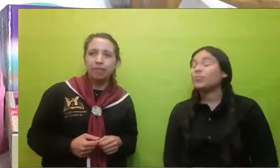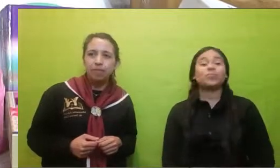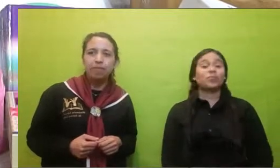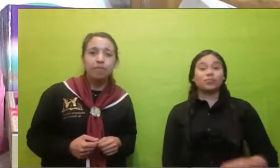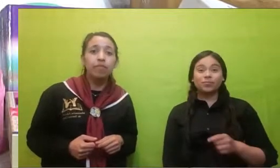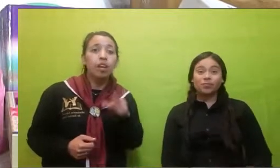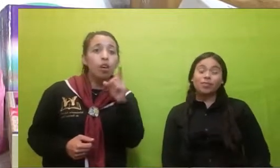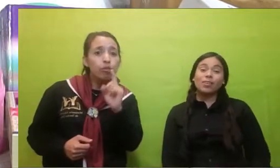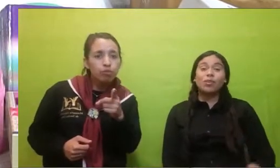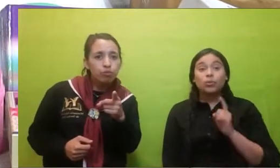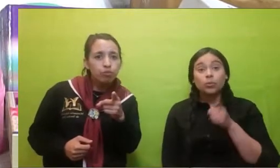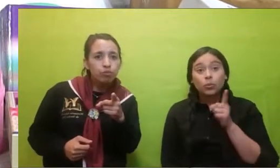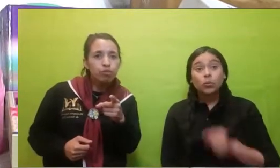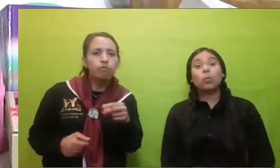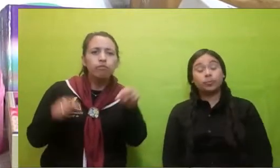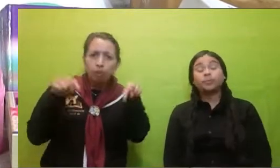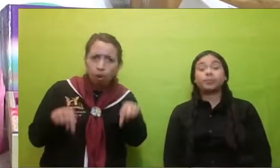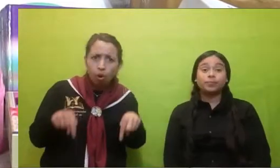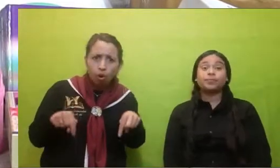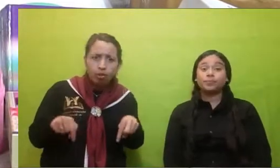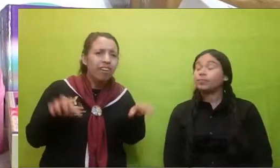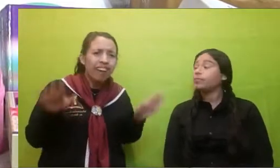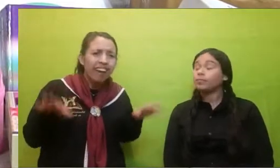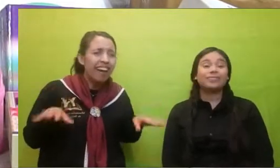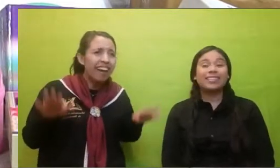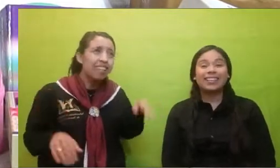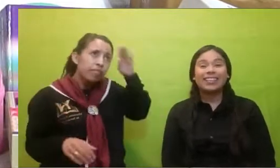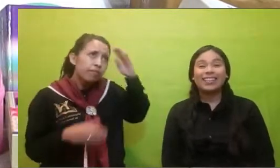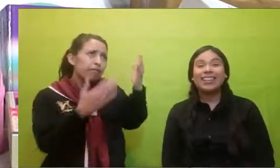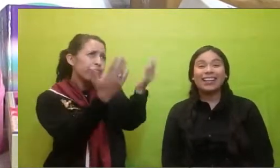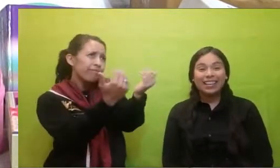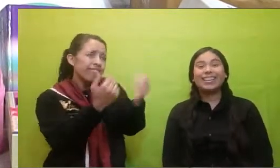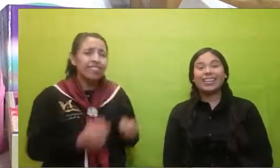Esperanza, nosotros entonces somos ¿quiénes?